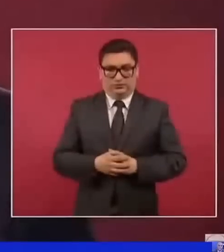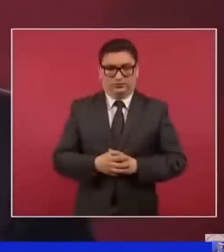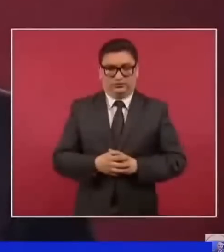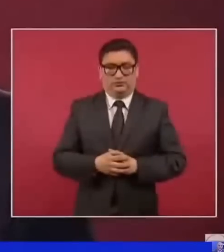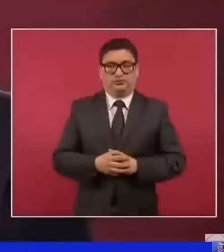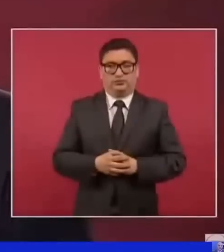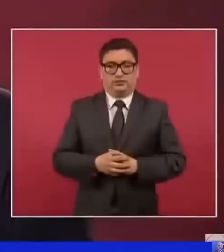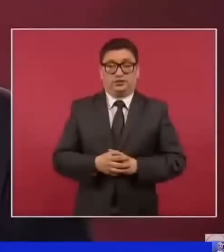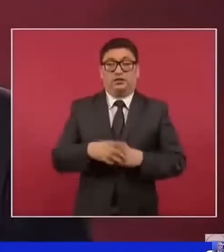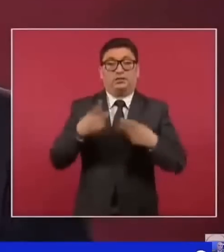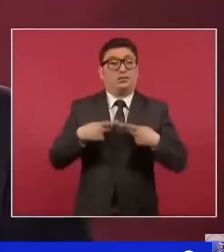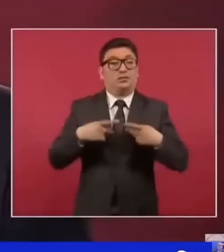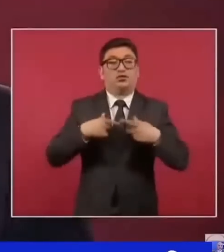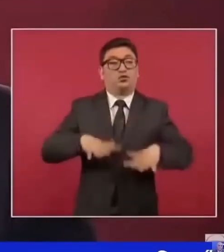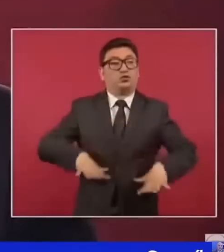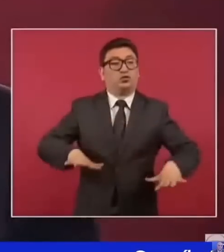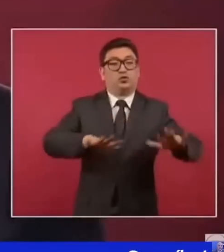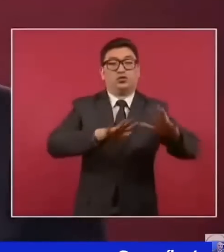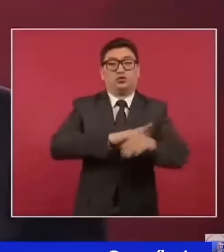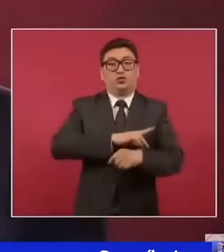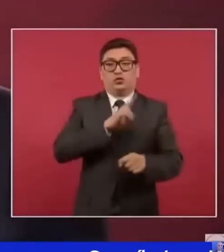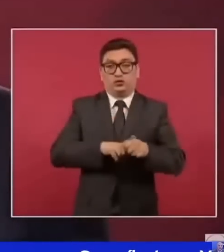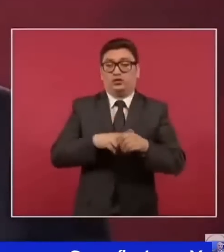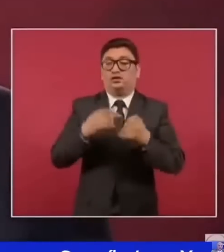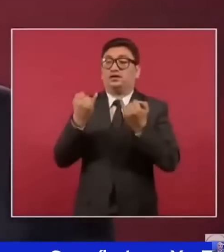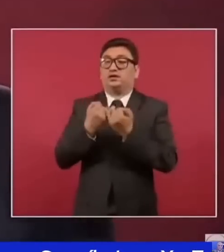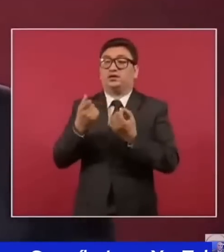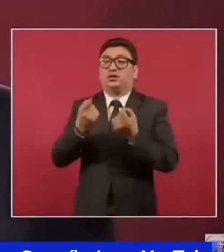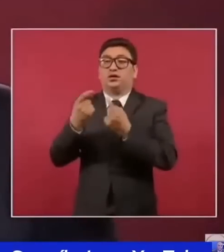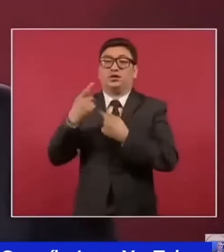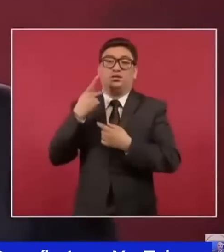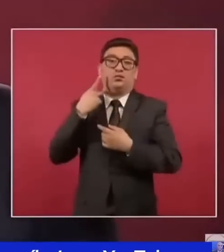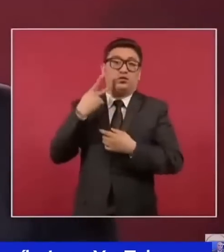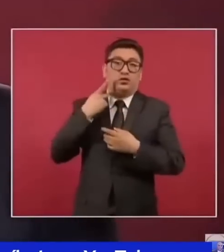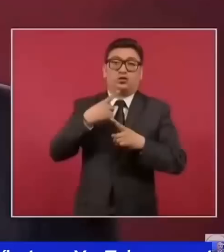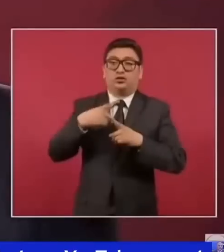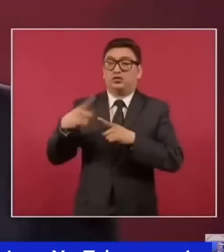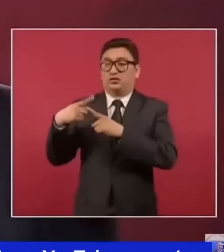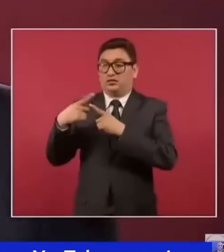comunes y a los de cuello blanco,